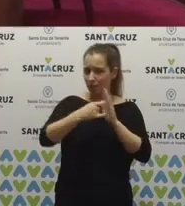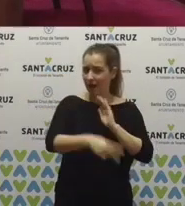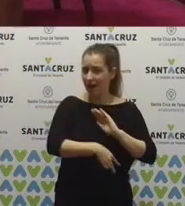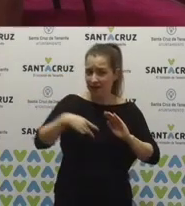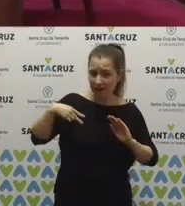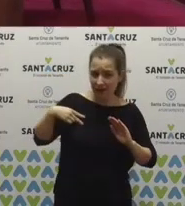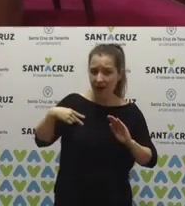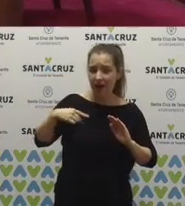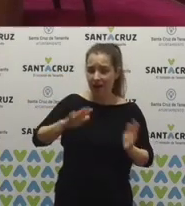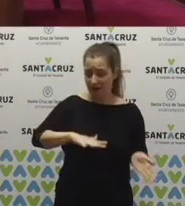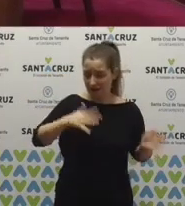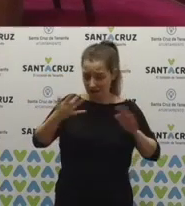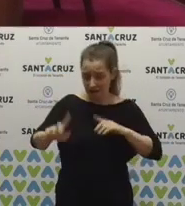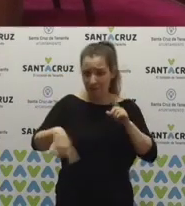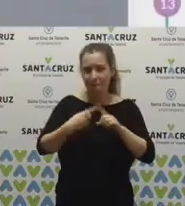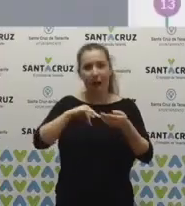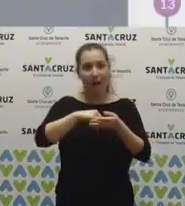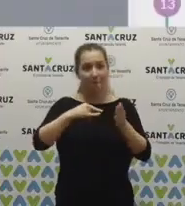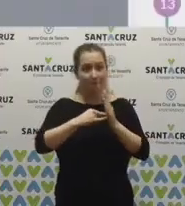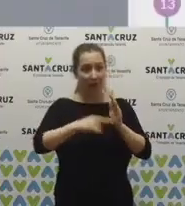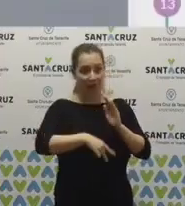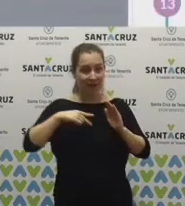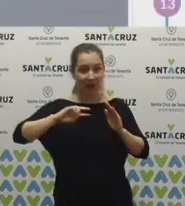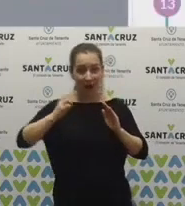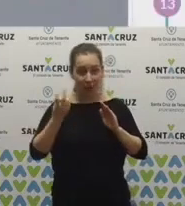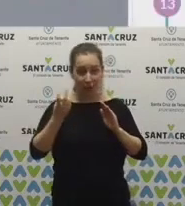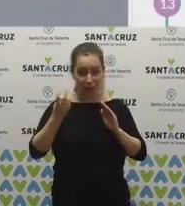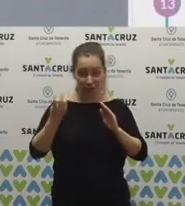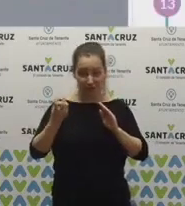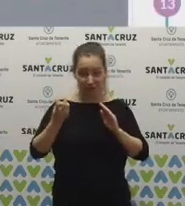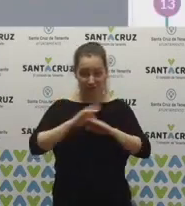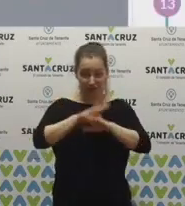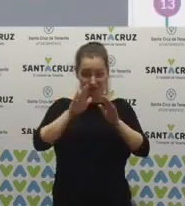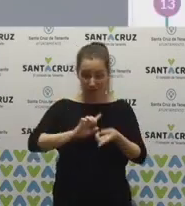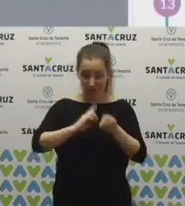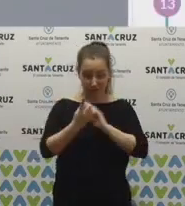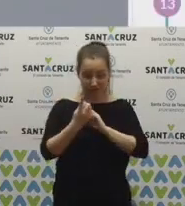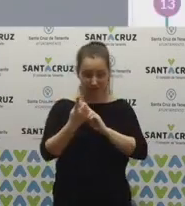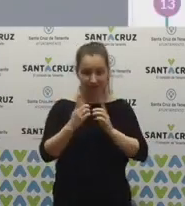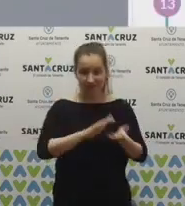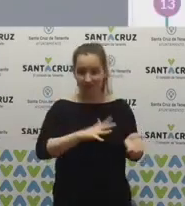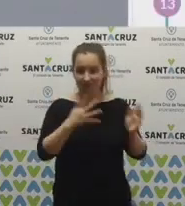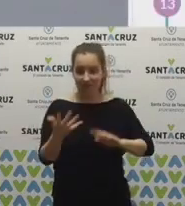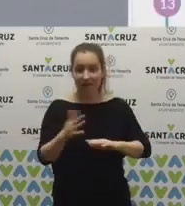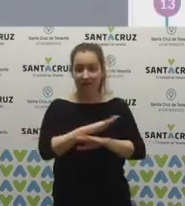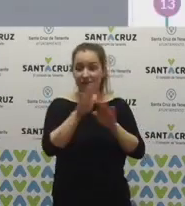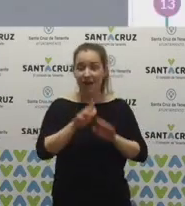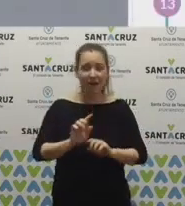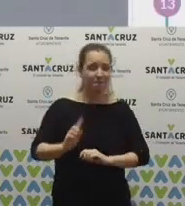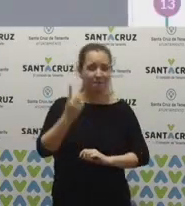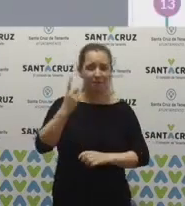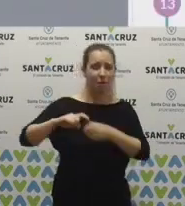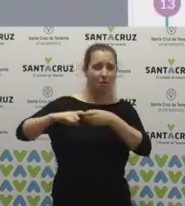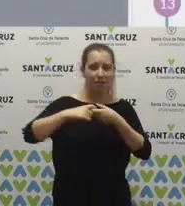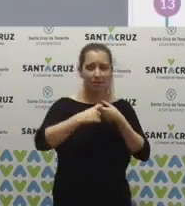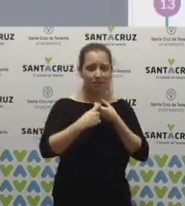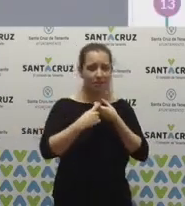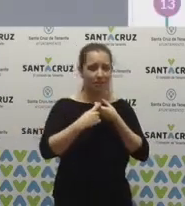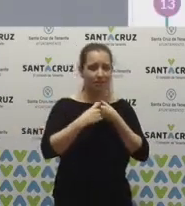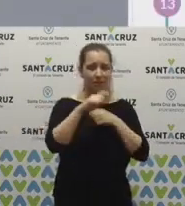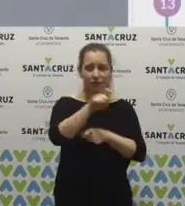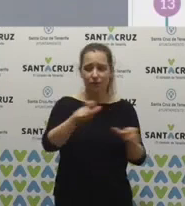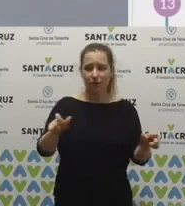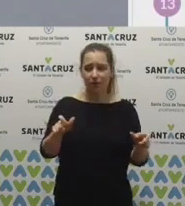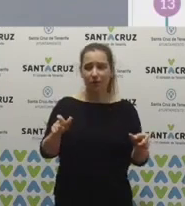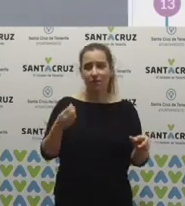puso en marcha otro nuevo plan general los primeros que impulsaron la participación ciudadana fueron precisamente una plataforma por un paseo